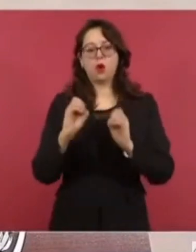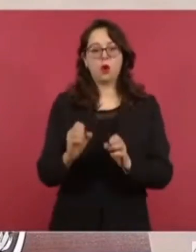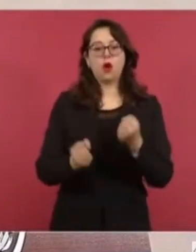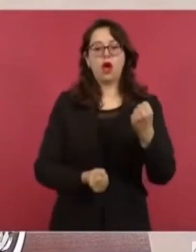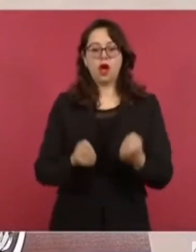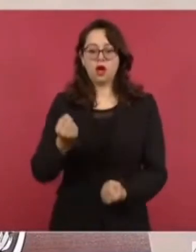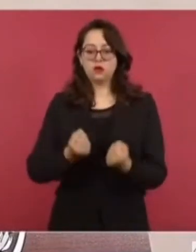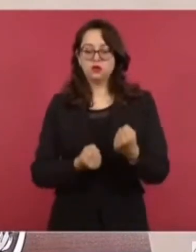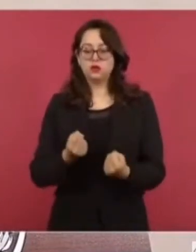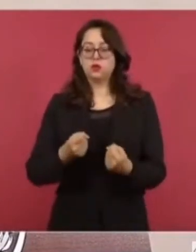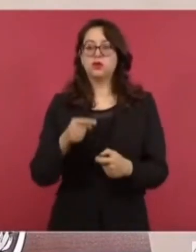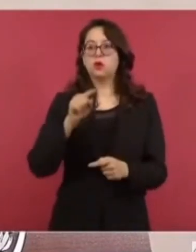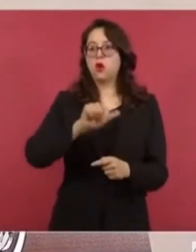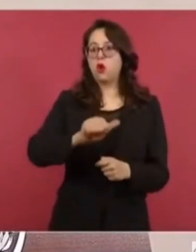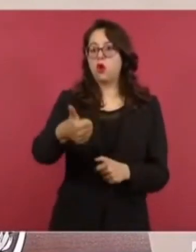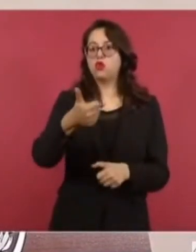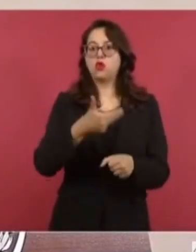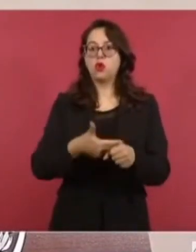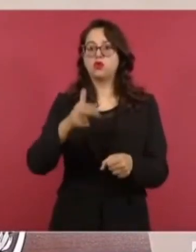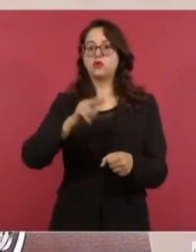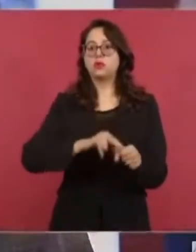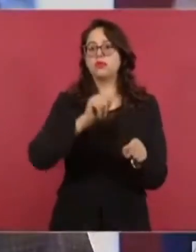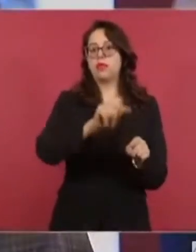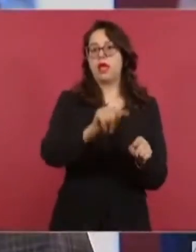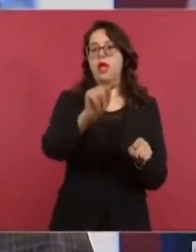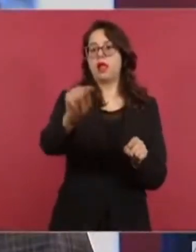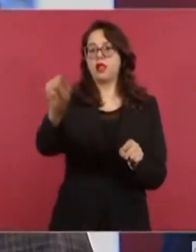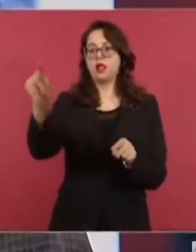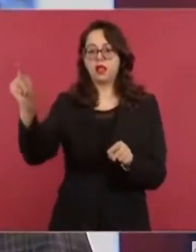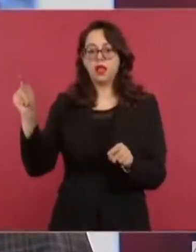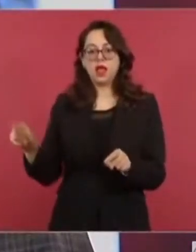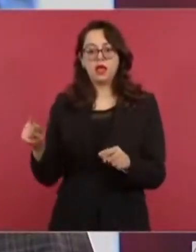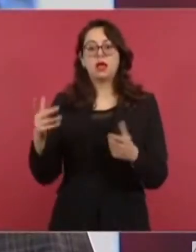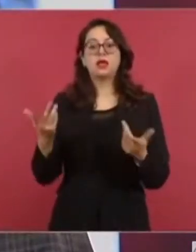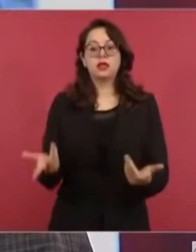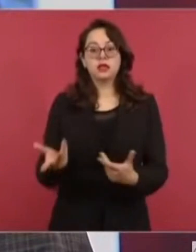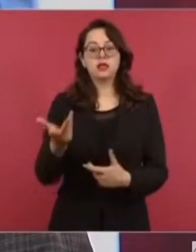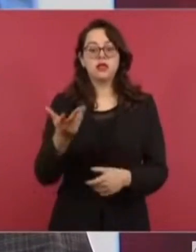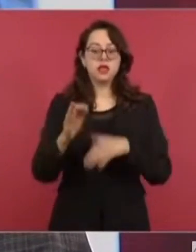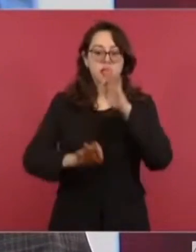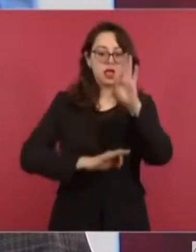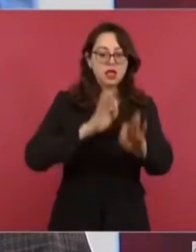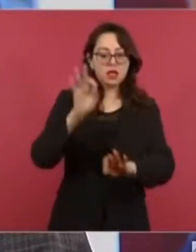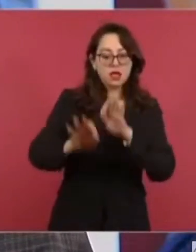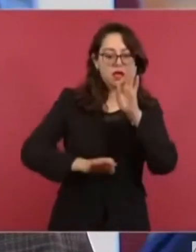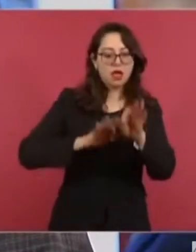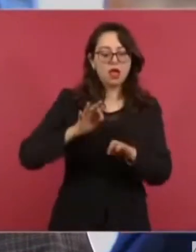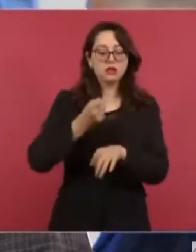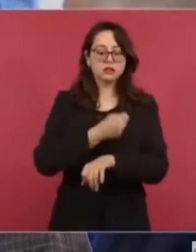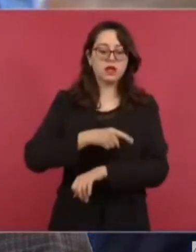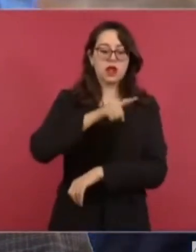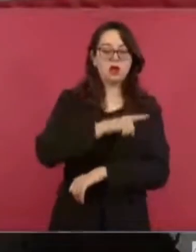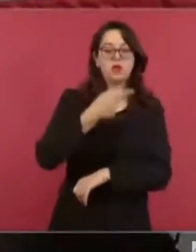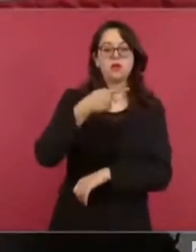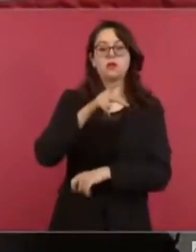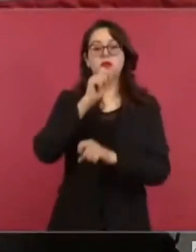sitio donde llegan los traslados se atiende con alimentación y alojamiento